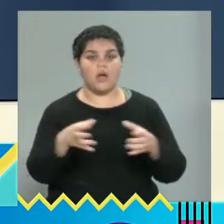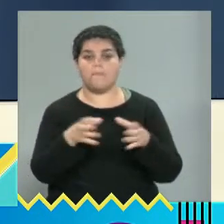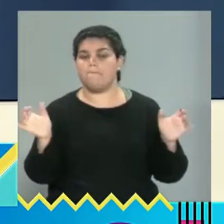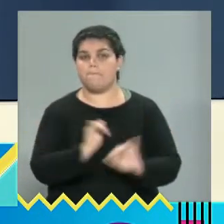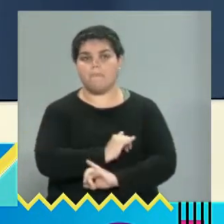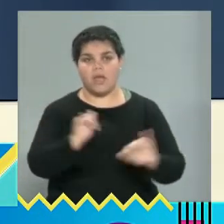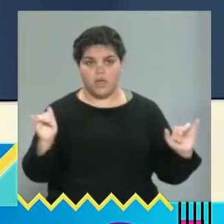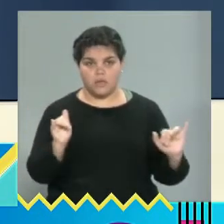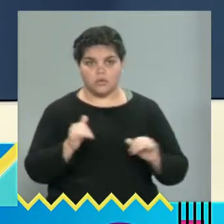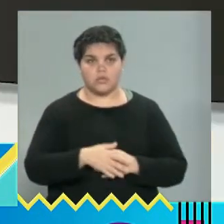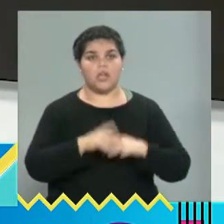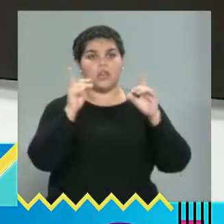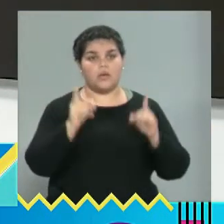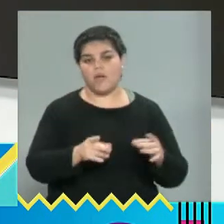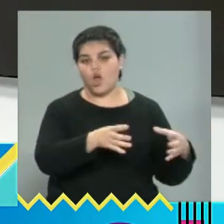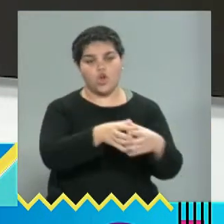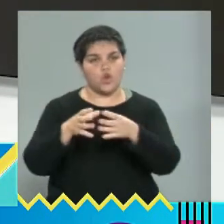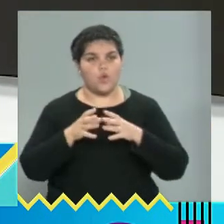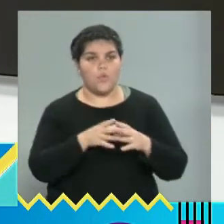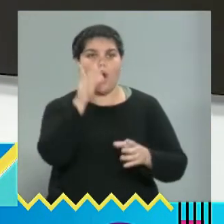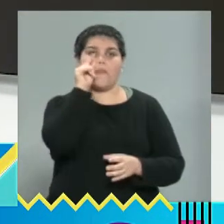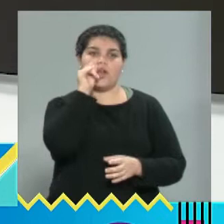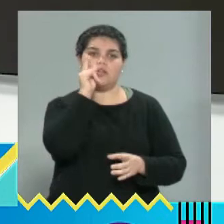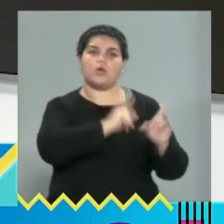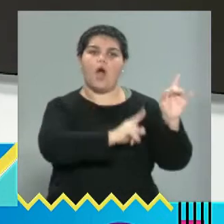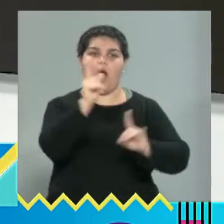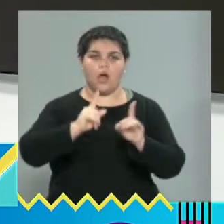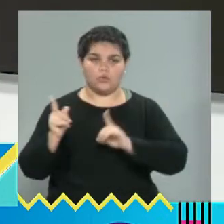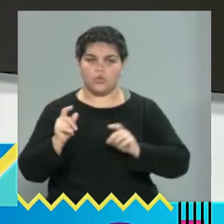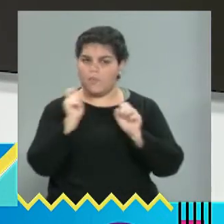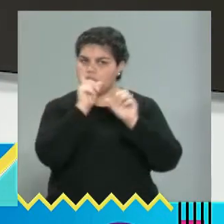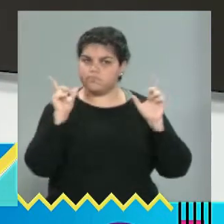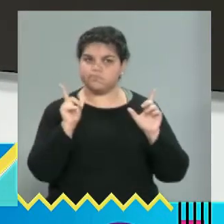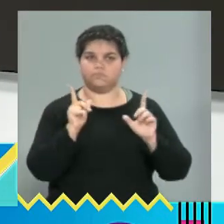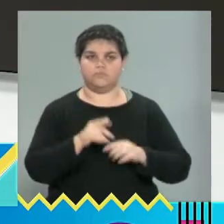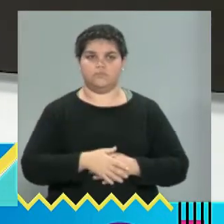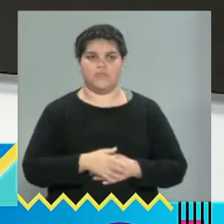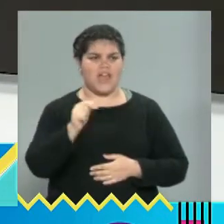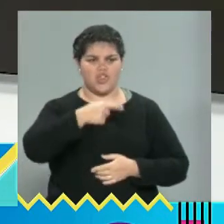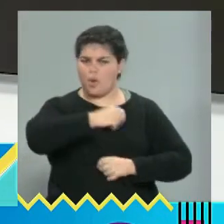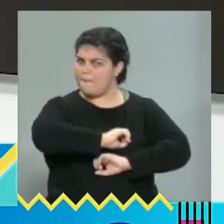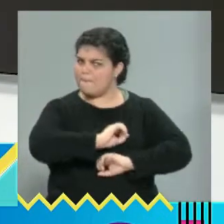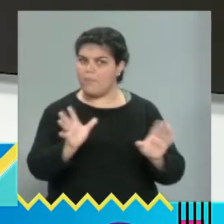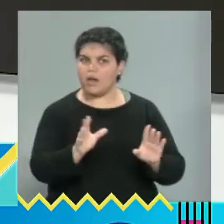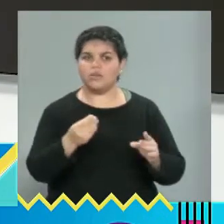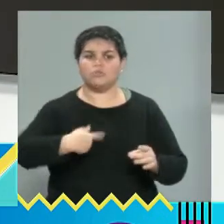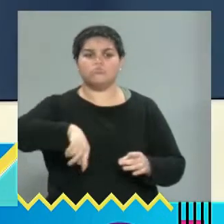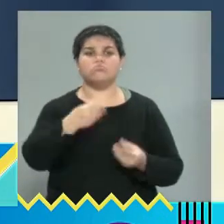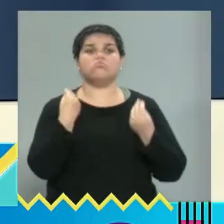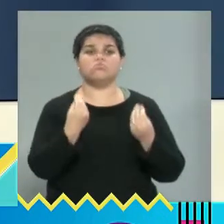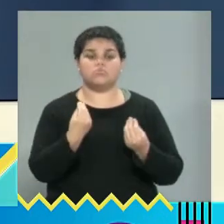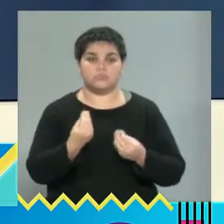y, como lo decíamos, de distintos sectores del ámbito político, que lo han tomado como una catástrofe? ¿Cómo lo leemos?